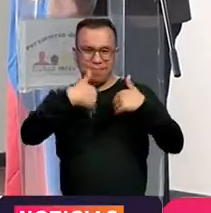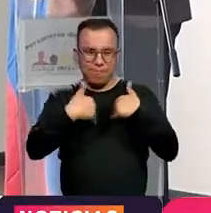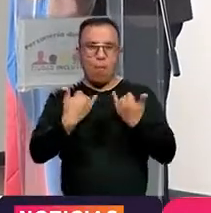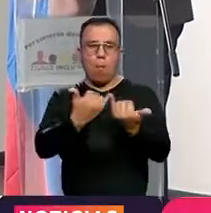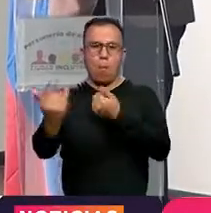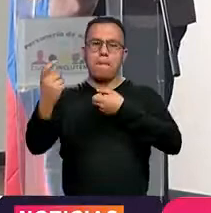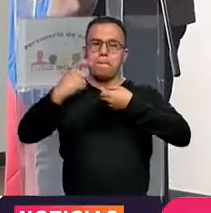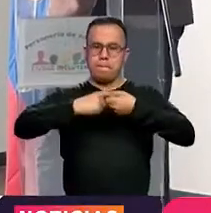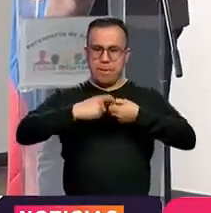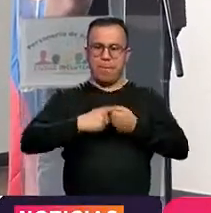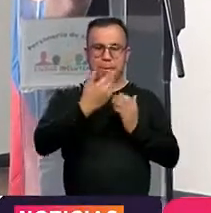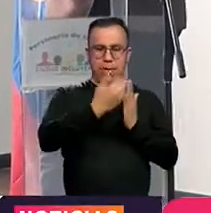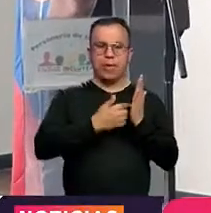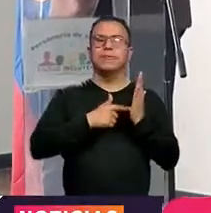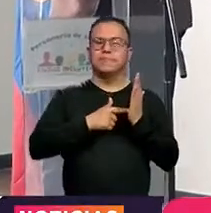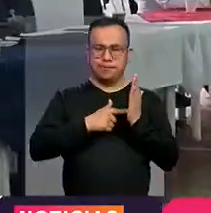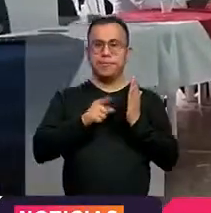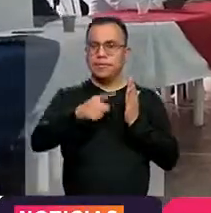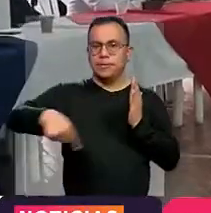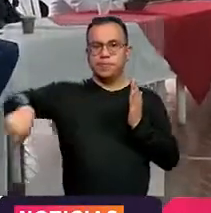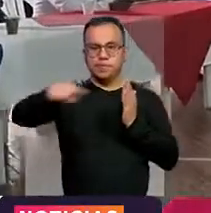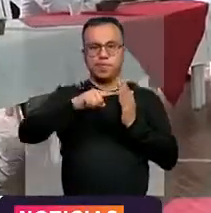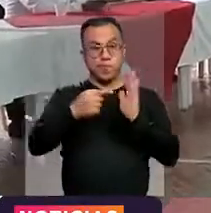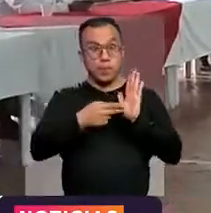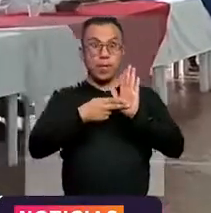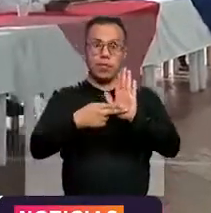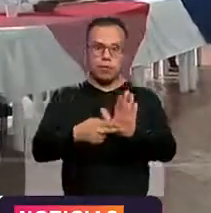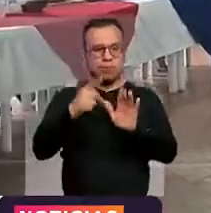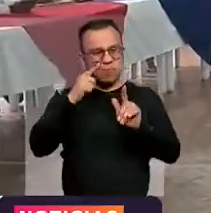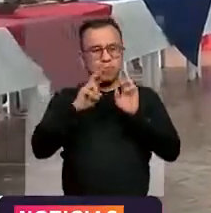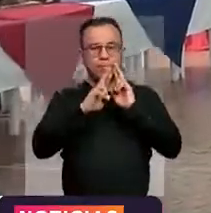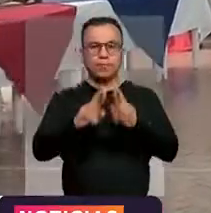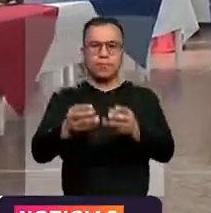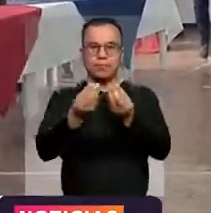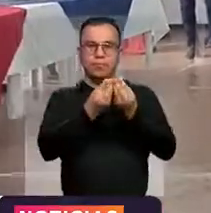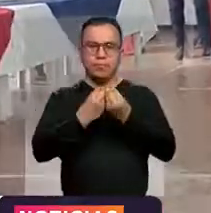registradas en la base de datos, que también serán representadas en este Consejo de Paz.